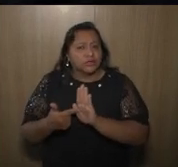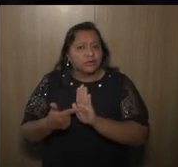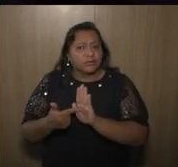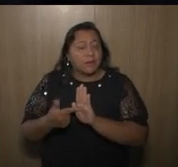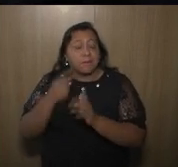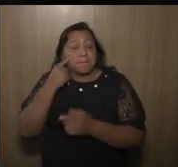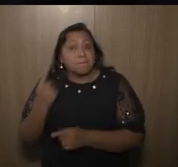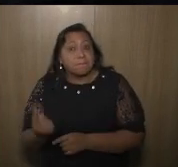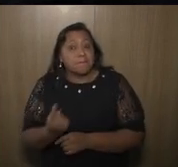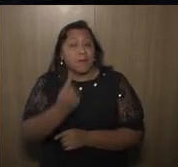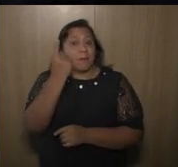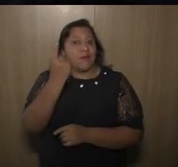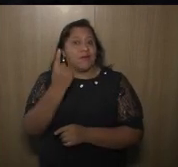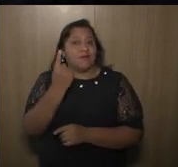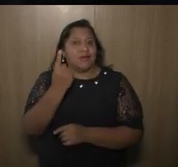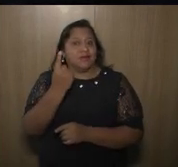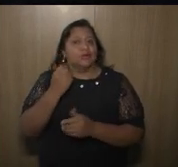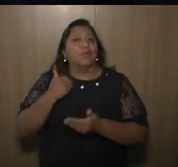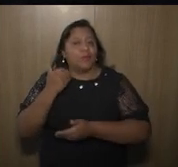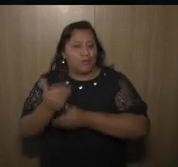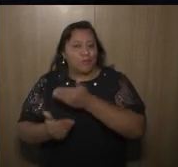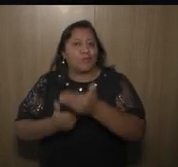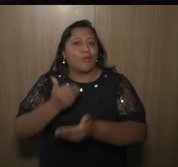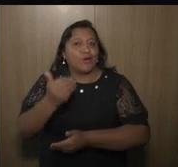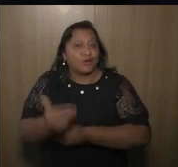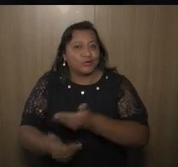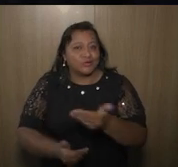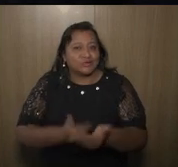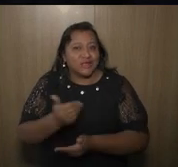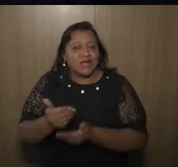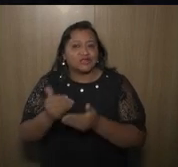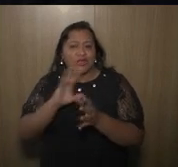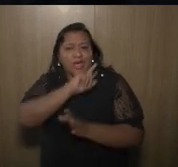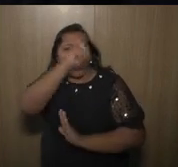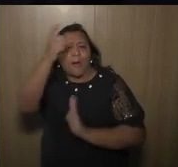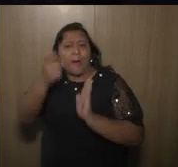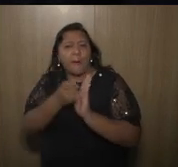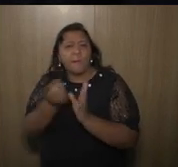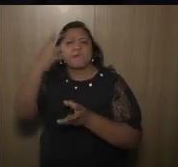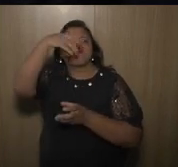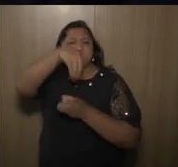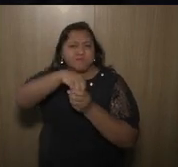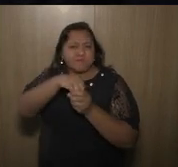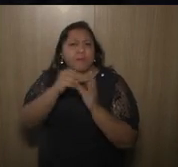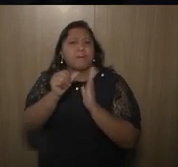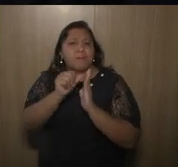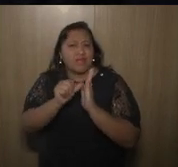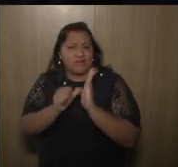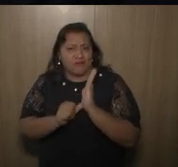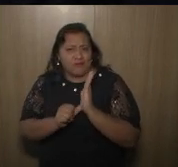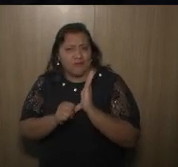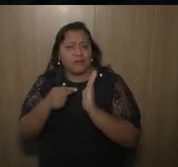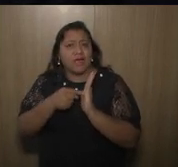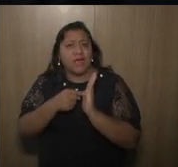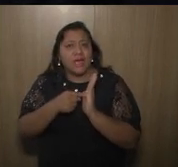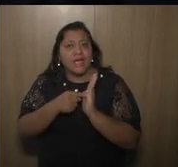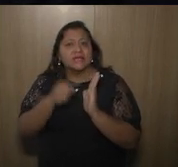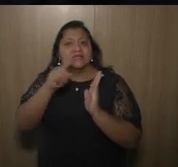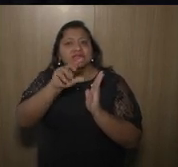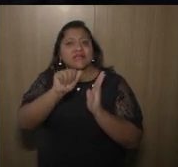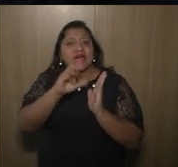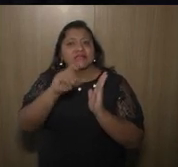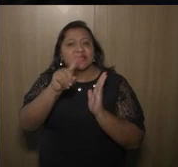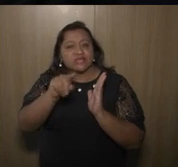vez vamos a tener un proceso de interoperabilidad entre dos plataformas, entre el sistema SACES y el sistema de gestión de